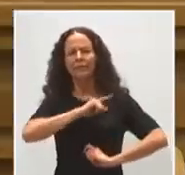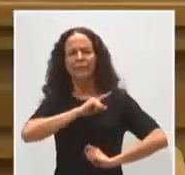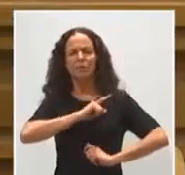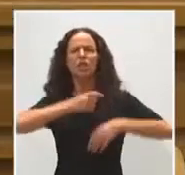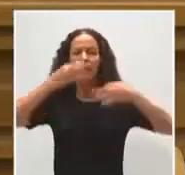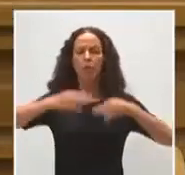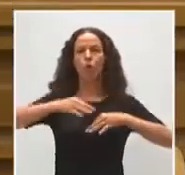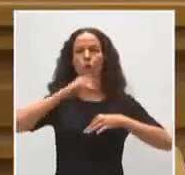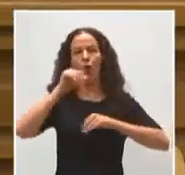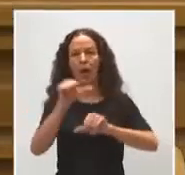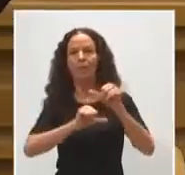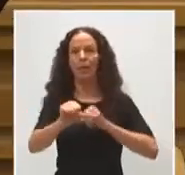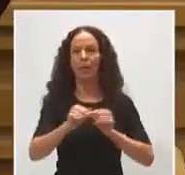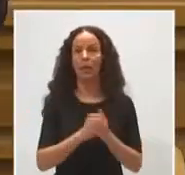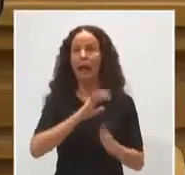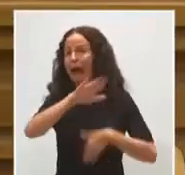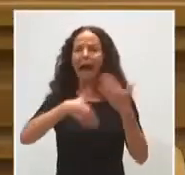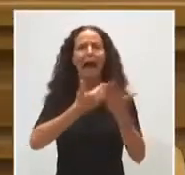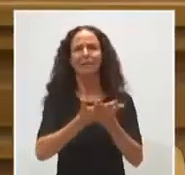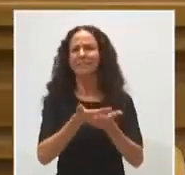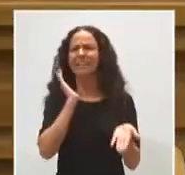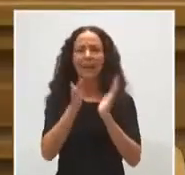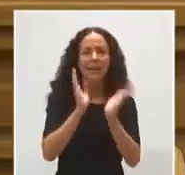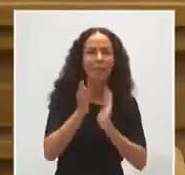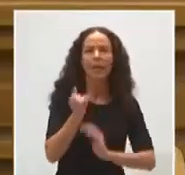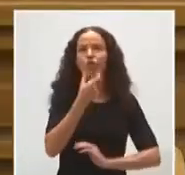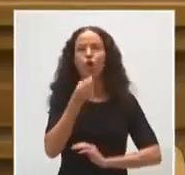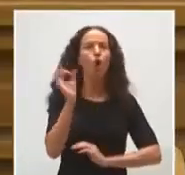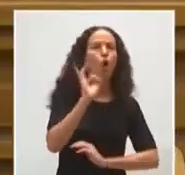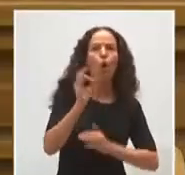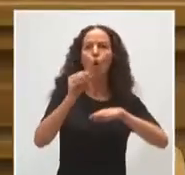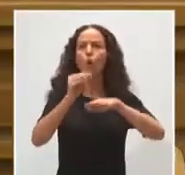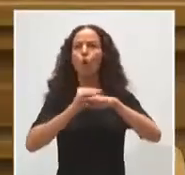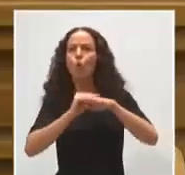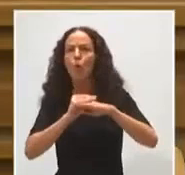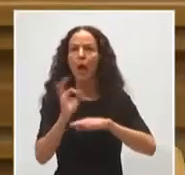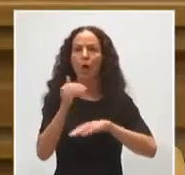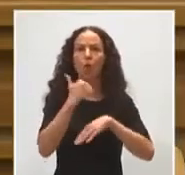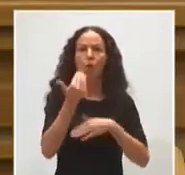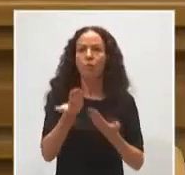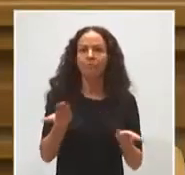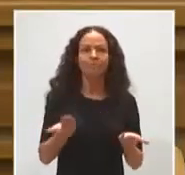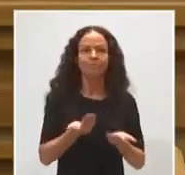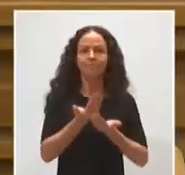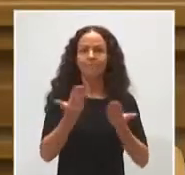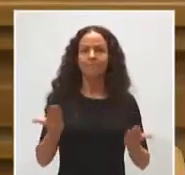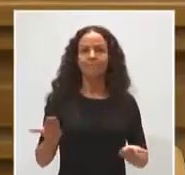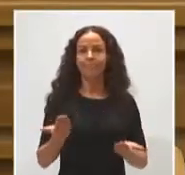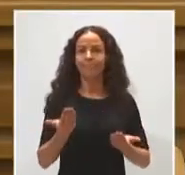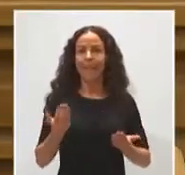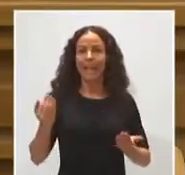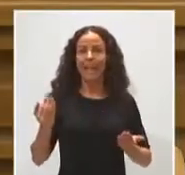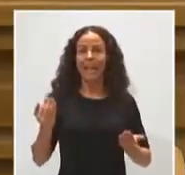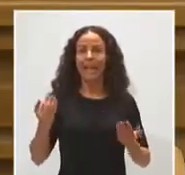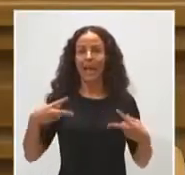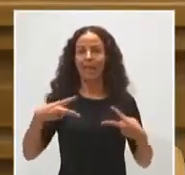delante hasta que hay un tratamiento hasta que haya una cura o en todo caso para evitar que podamos sufrir mutaciones